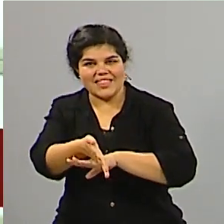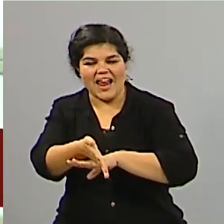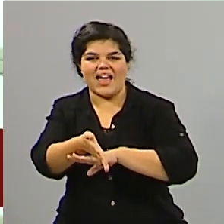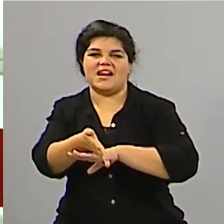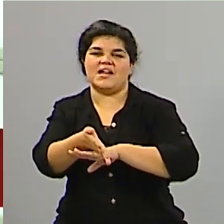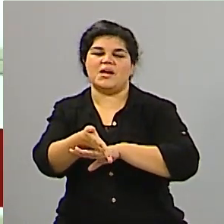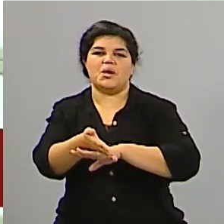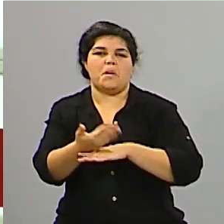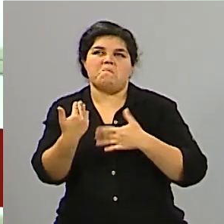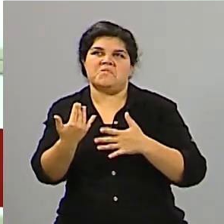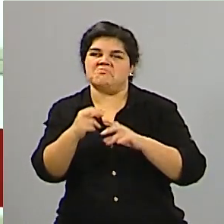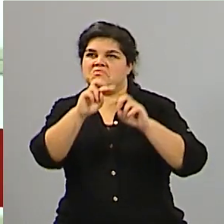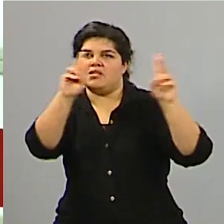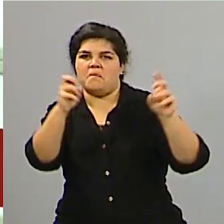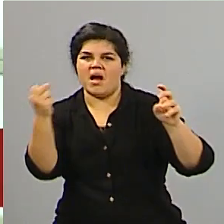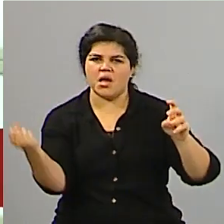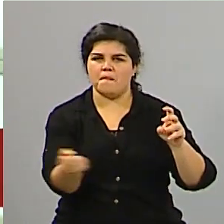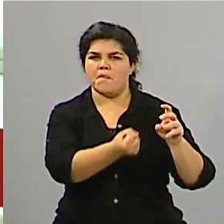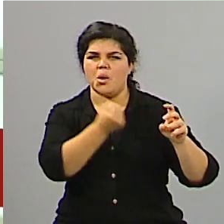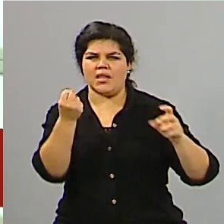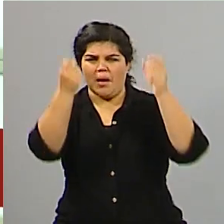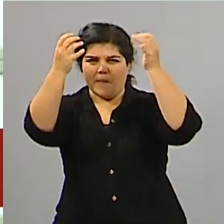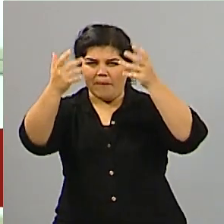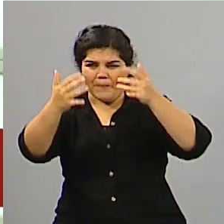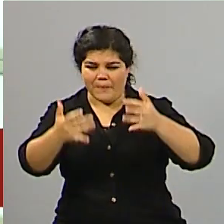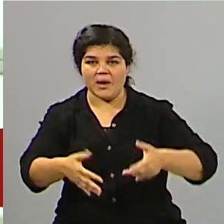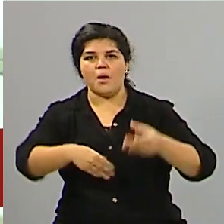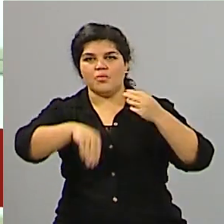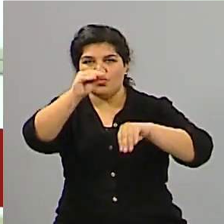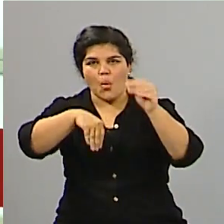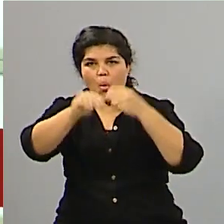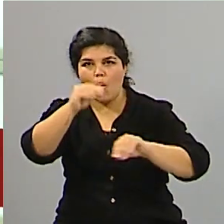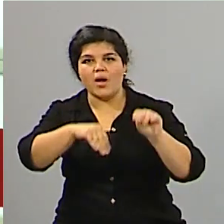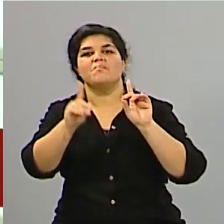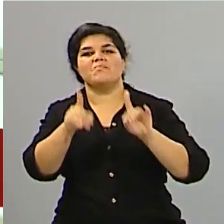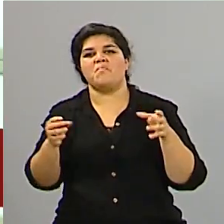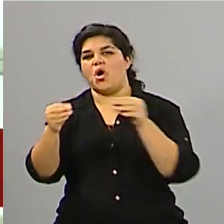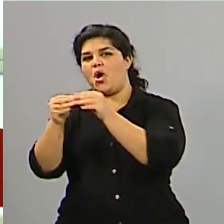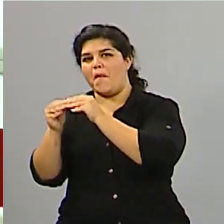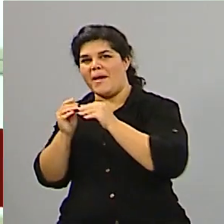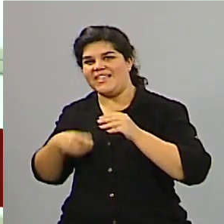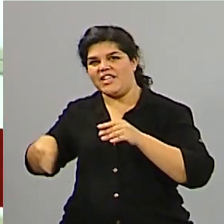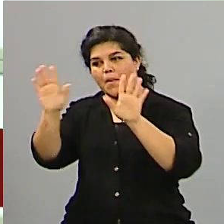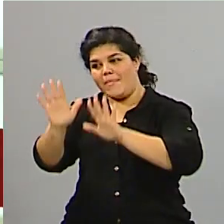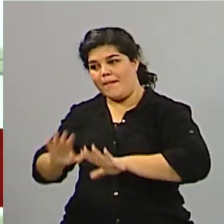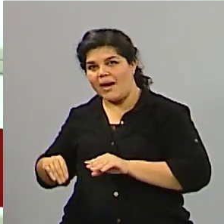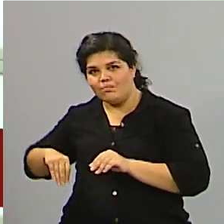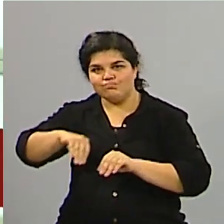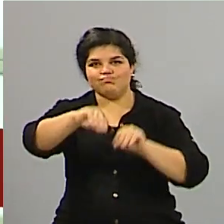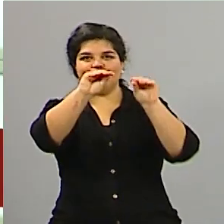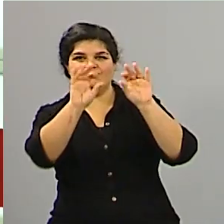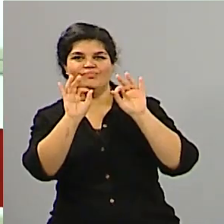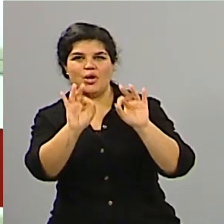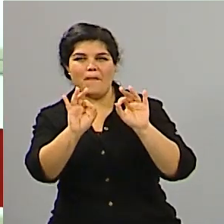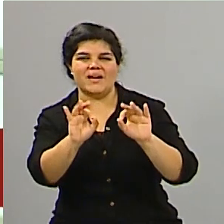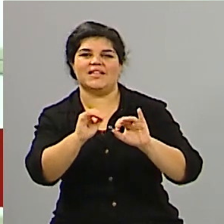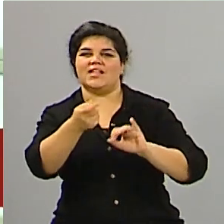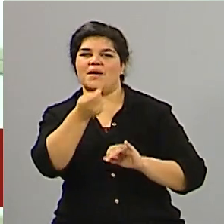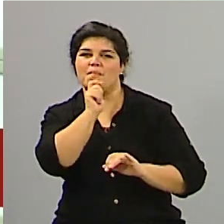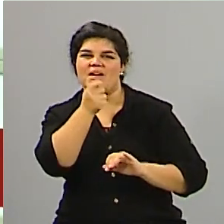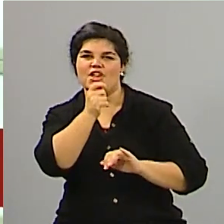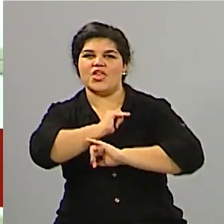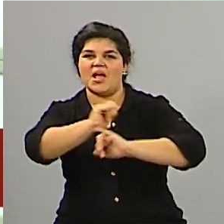www.unidiversidad.com.ar. Recuerden, es el sitio donde ustedes pueden encontrarse con los temas destacados importantes y todo lo que